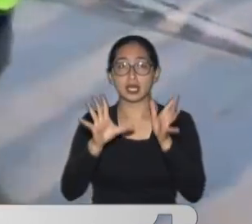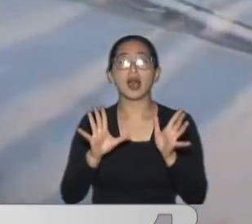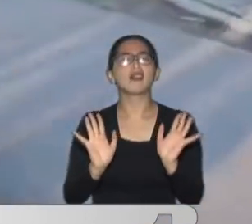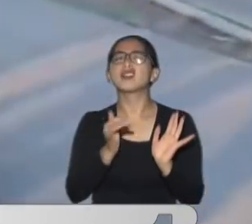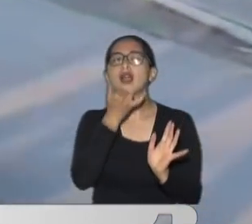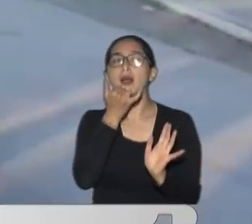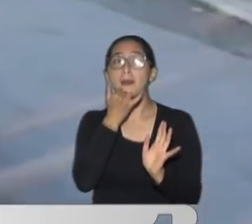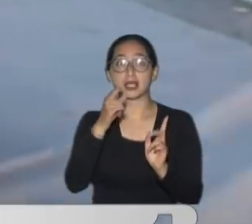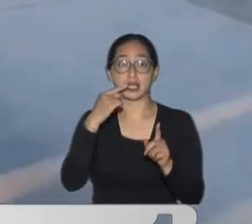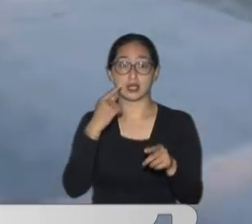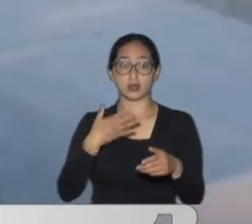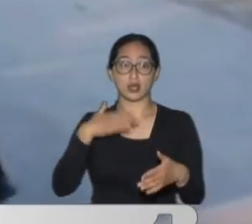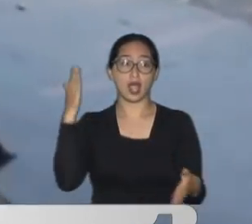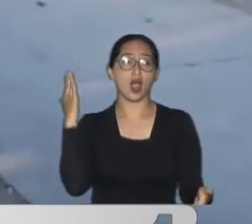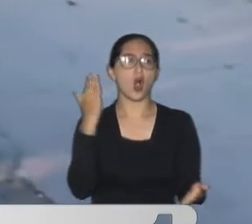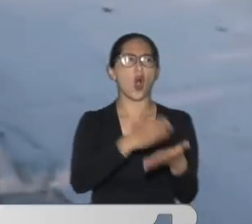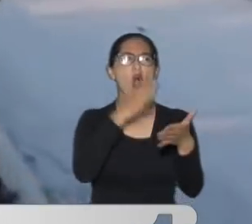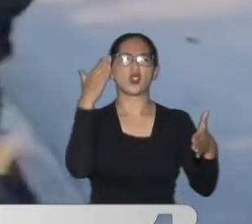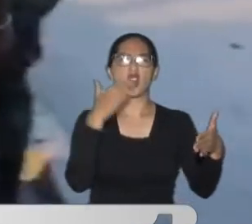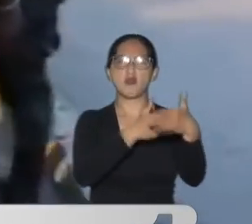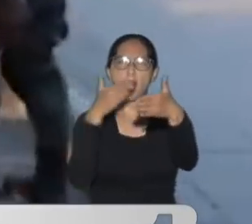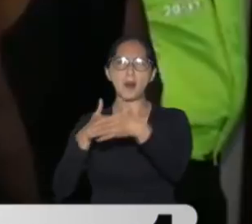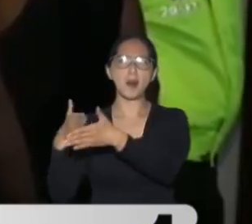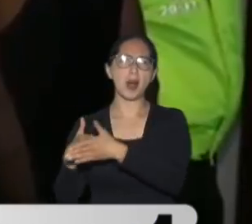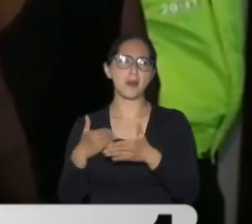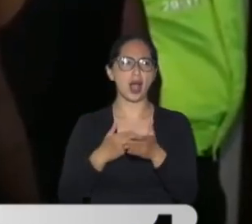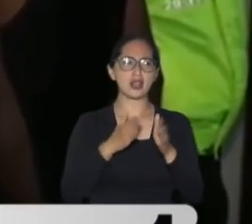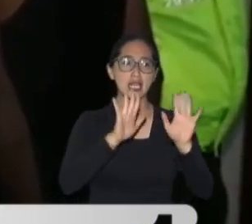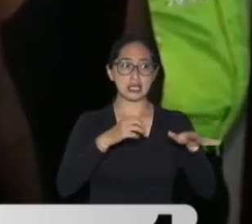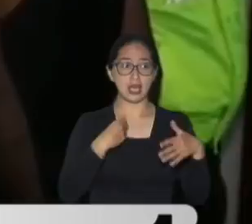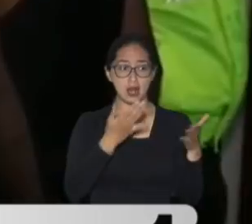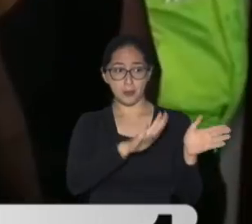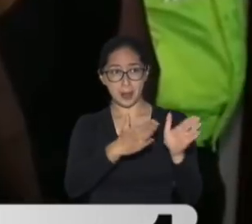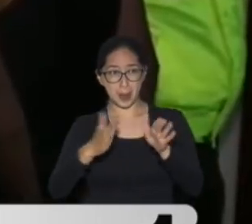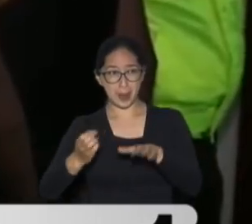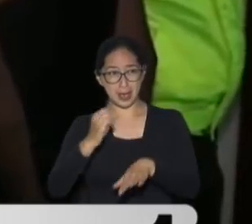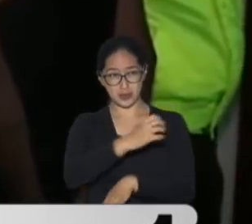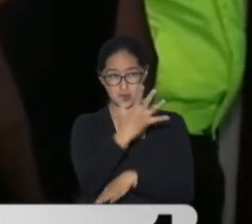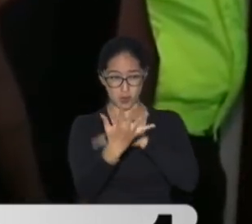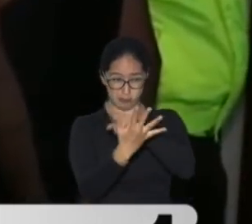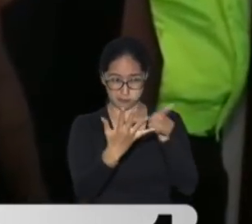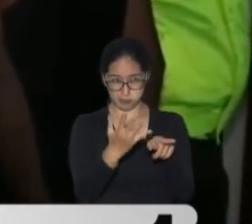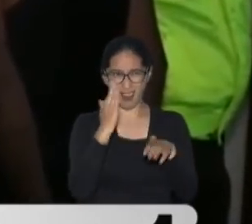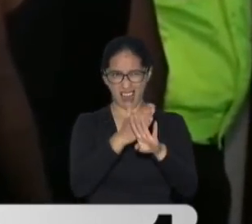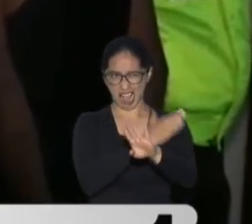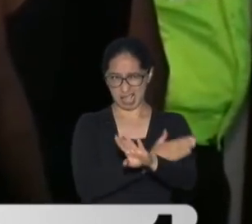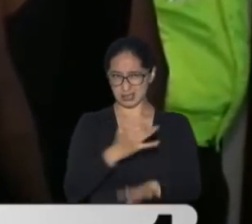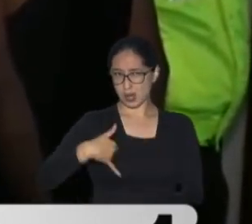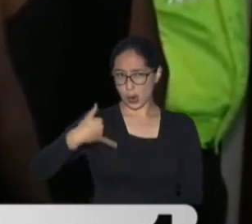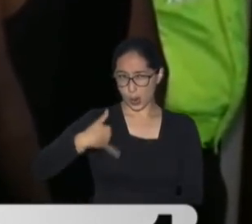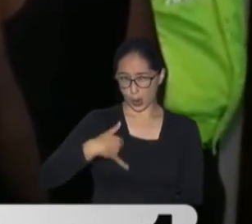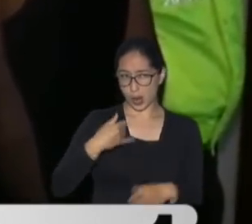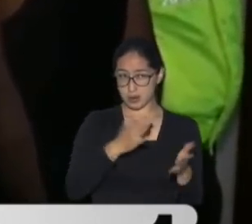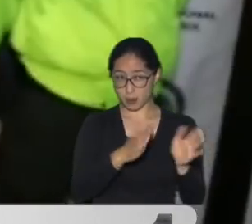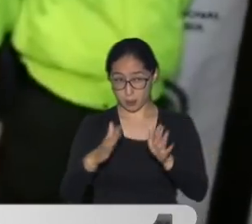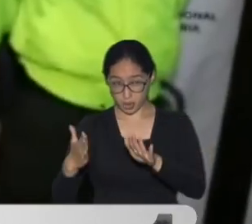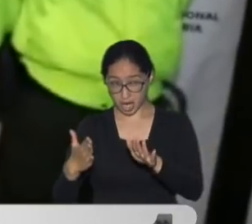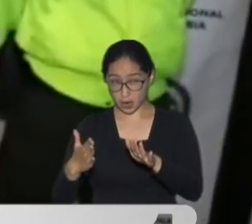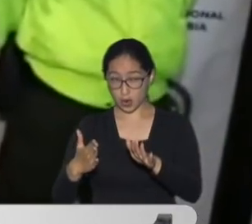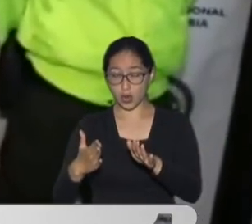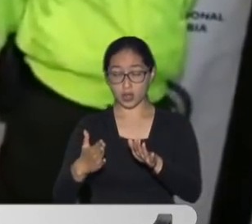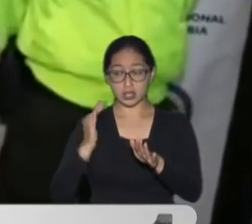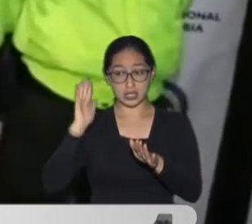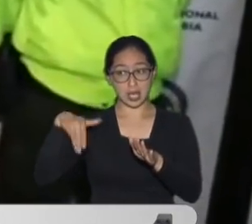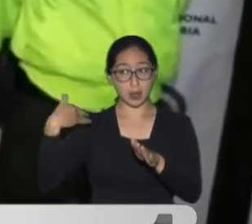dirigido en contra de las familias de los 5 jóvenes masacrados en este mismo barrio en un cañaduzal dos días antes de esta